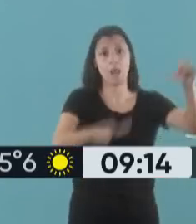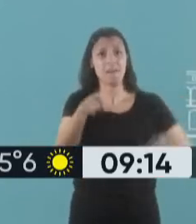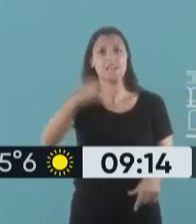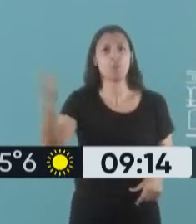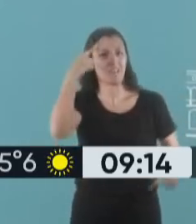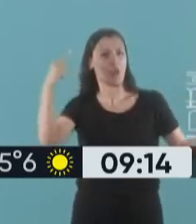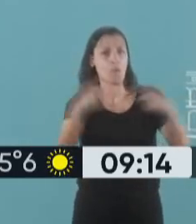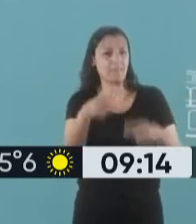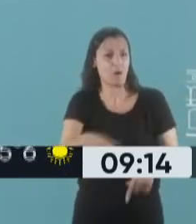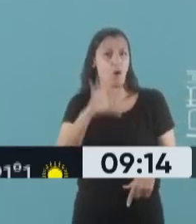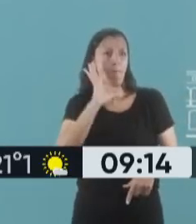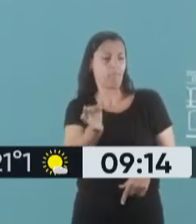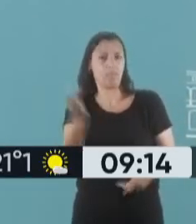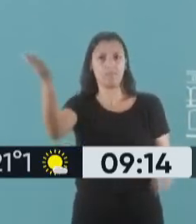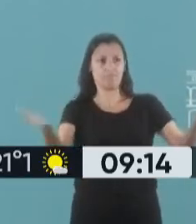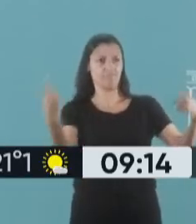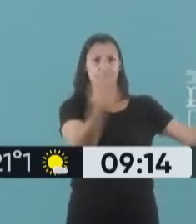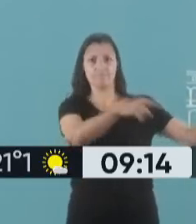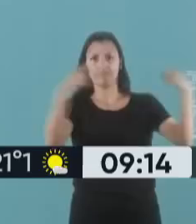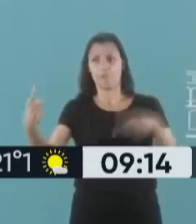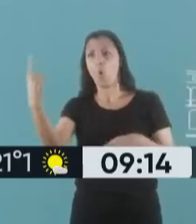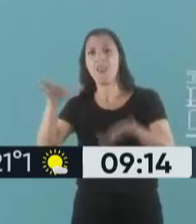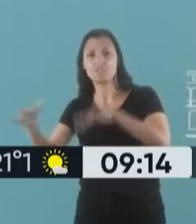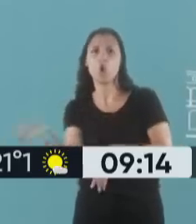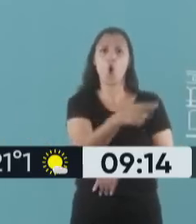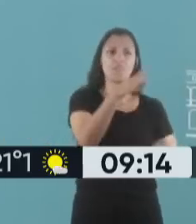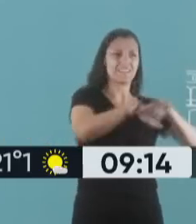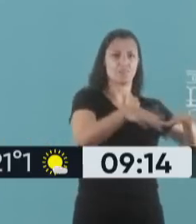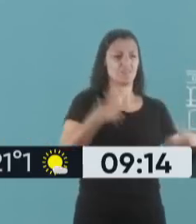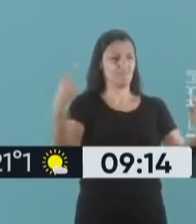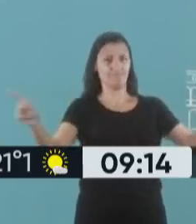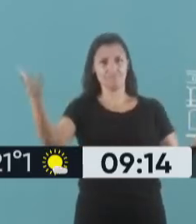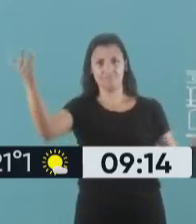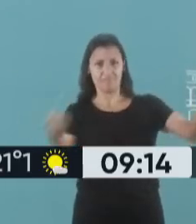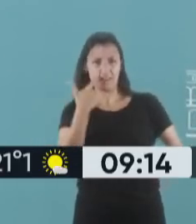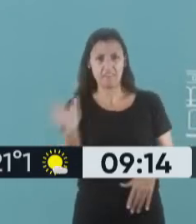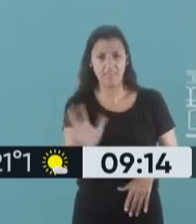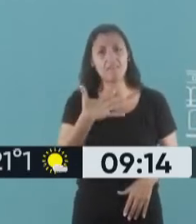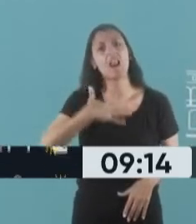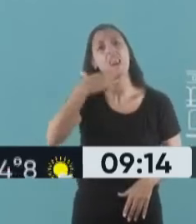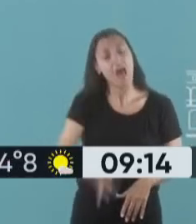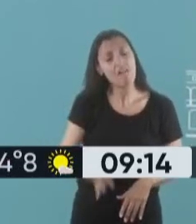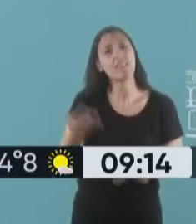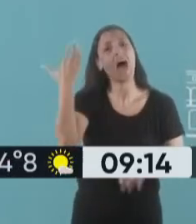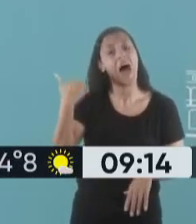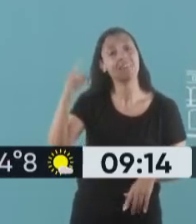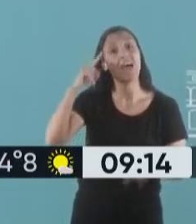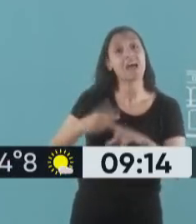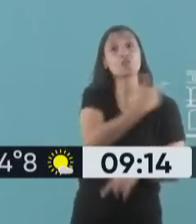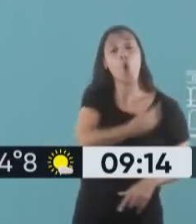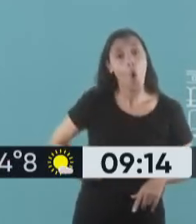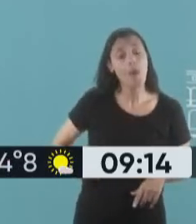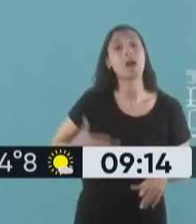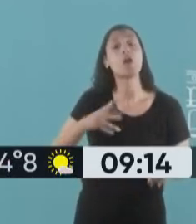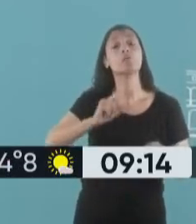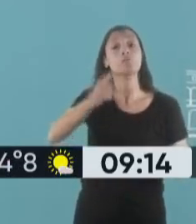hay una diferencia notable en cómo está llegando en un caso y en el otro. Mire, la verdad es que decían lo mismo y durante el macrismo se aumentaron